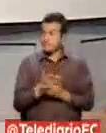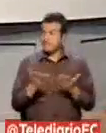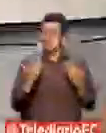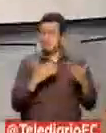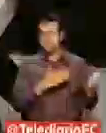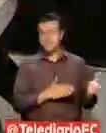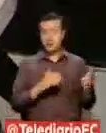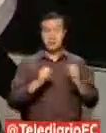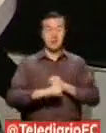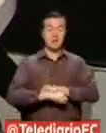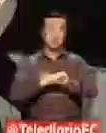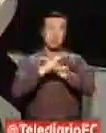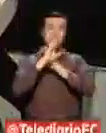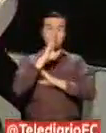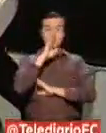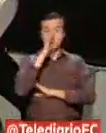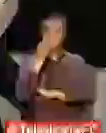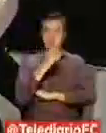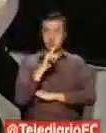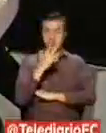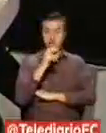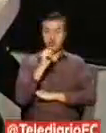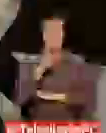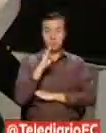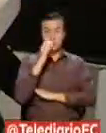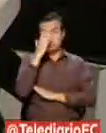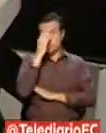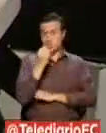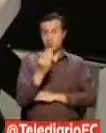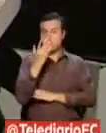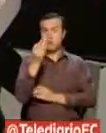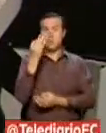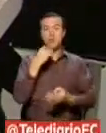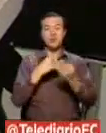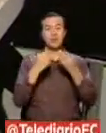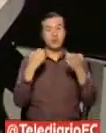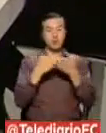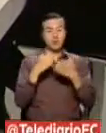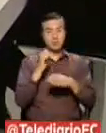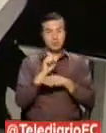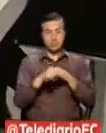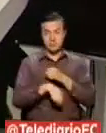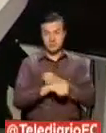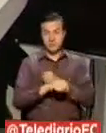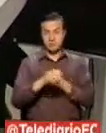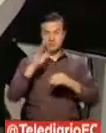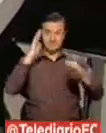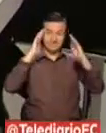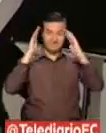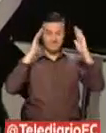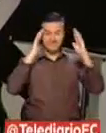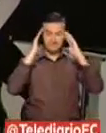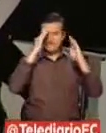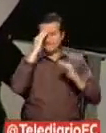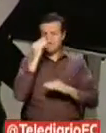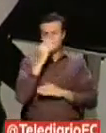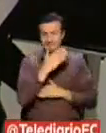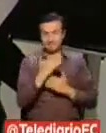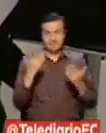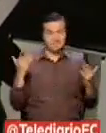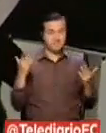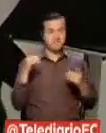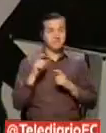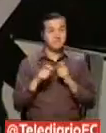es, madrugador, como siempre, mi querido Chovo, muy buenos días. ¿Cuáles son las novedades con la selección ecuatoriana de fútbol? Hola, Sofía, hola, Diana, buenos días para ustedes y para todos